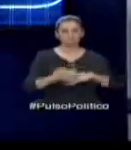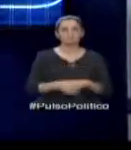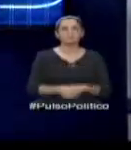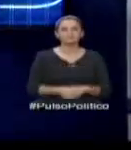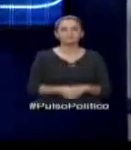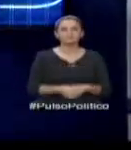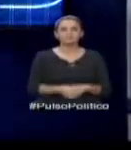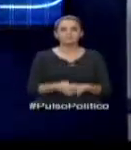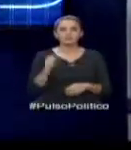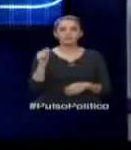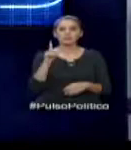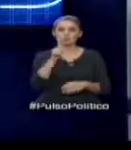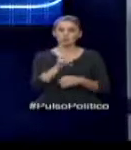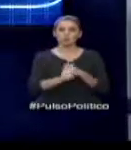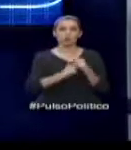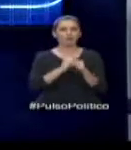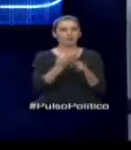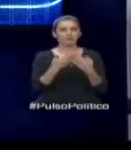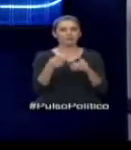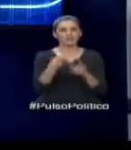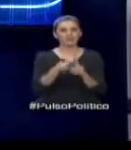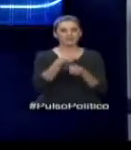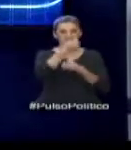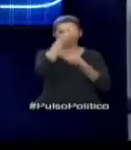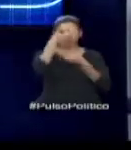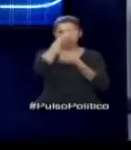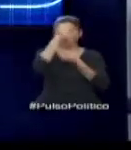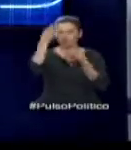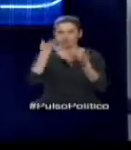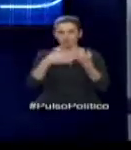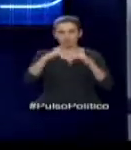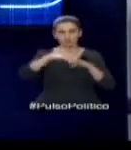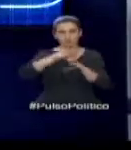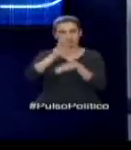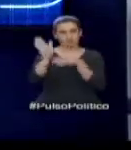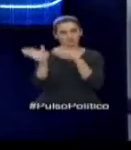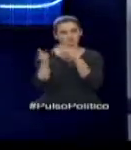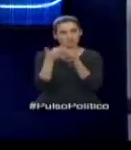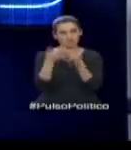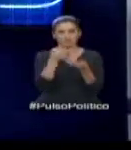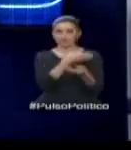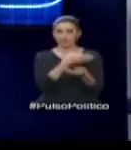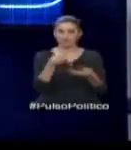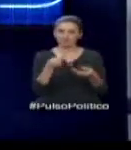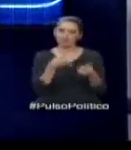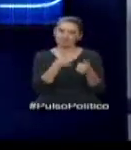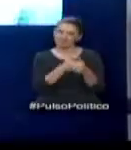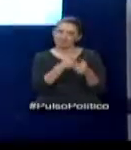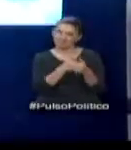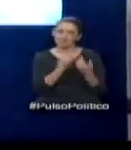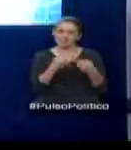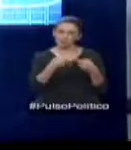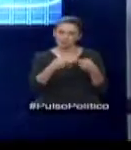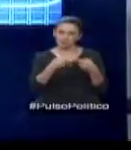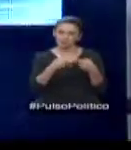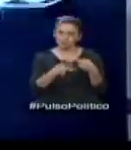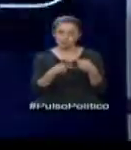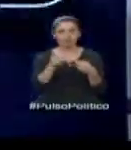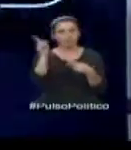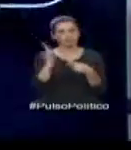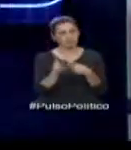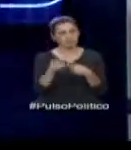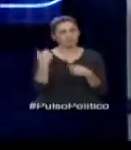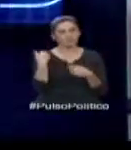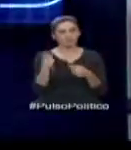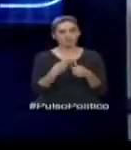casi un año ha transcurrido de la socialización de las propuestas y pronto la asamblea nacional concentrará su labor en un